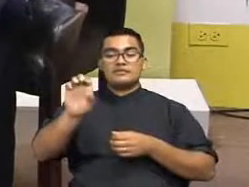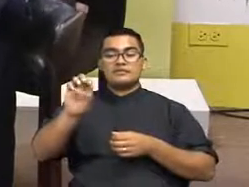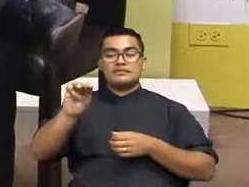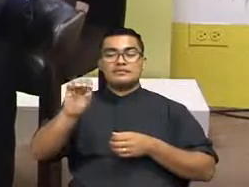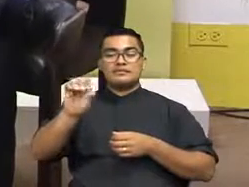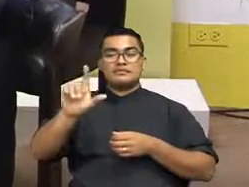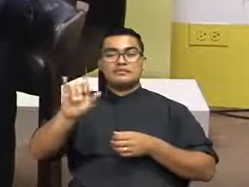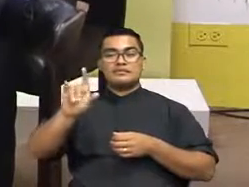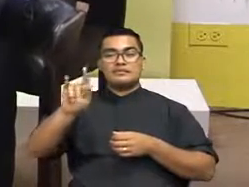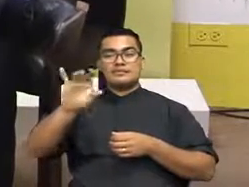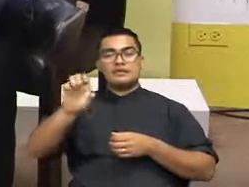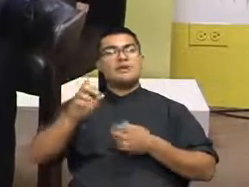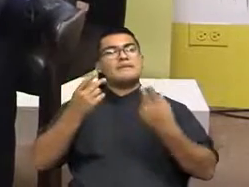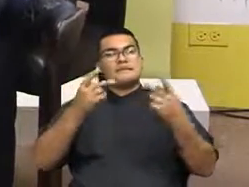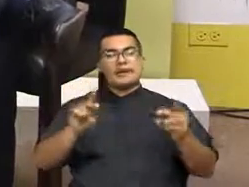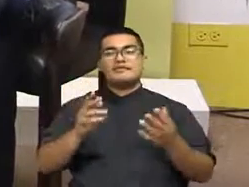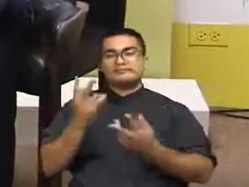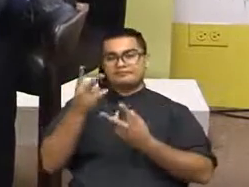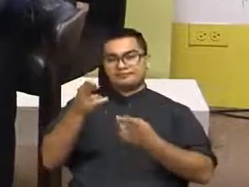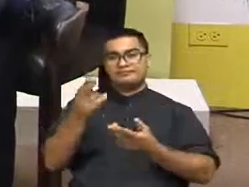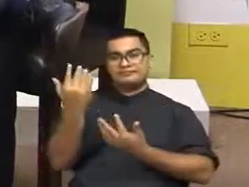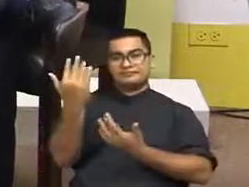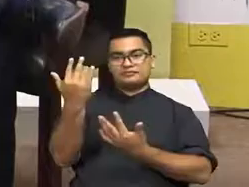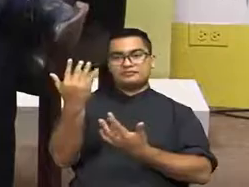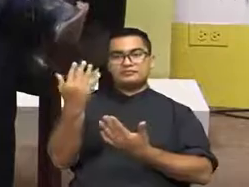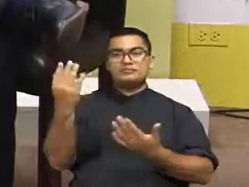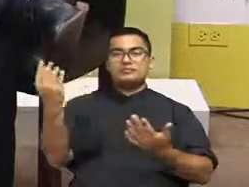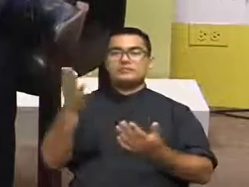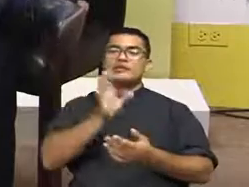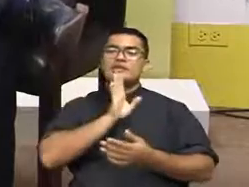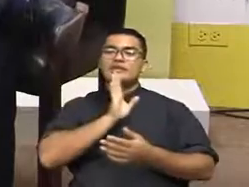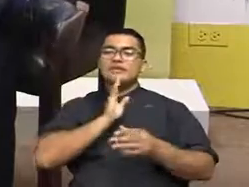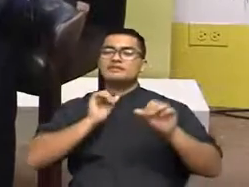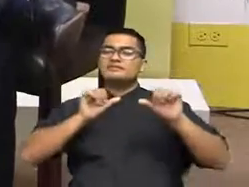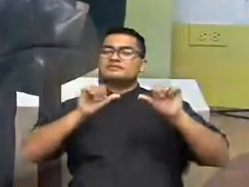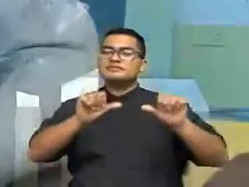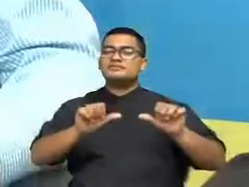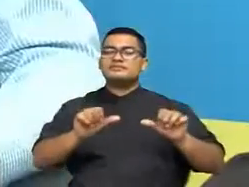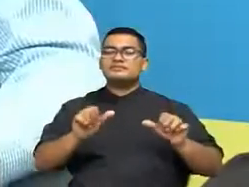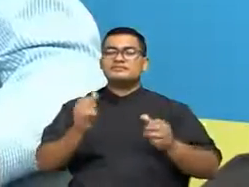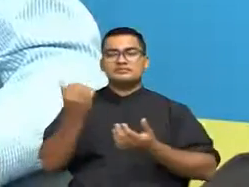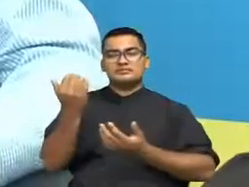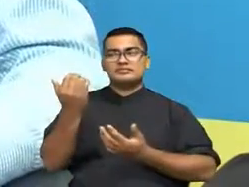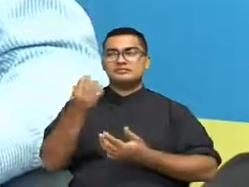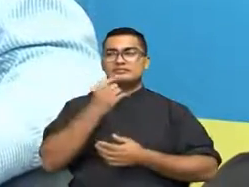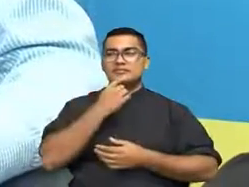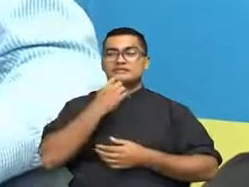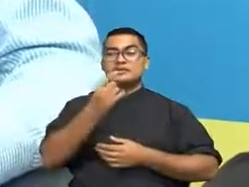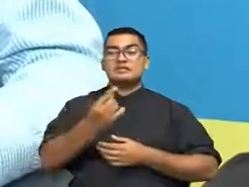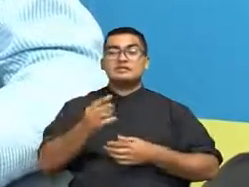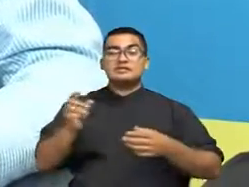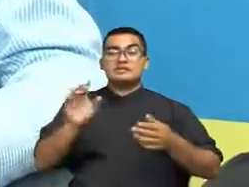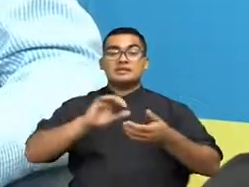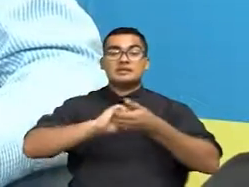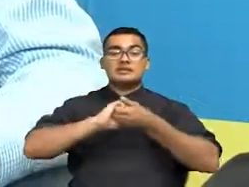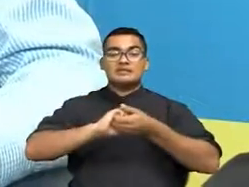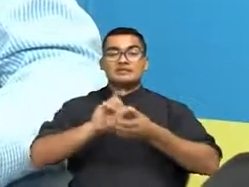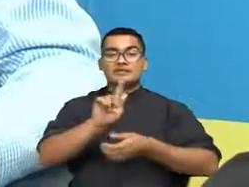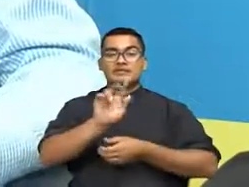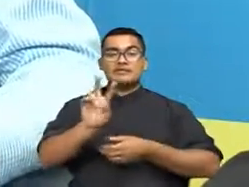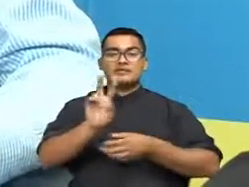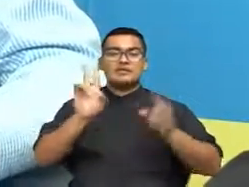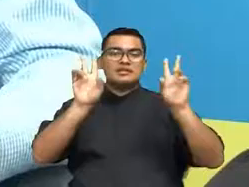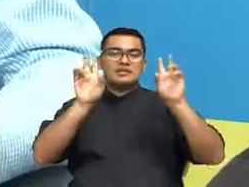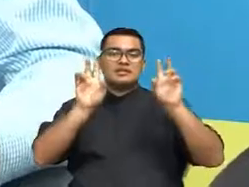usted. Pero vamos a hacer una pausa y vamos a regresar hablando de este tema. Precisamente, amigos televidentes, estamos hablando